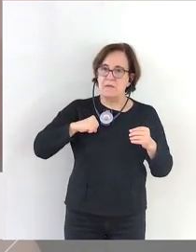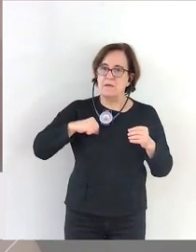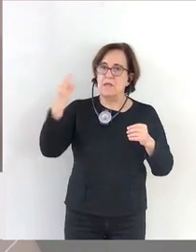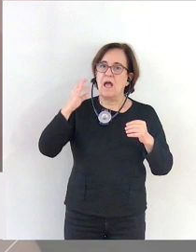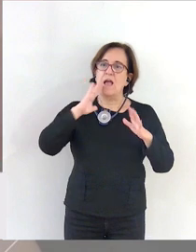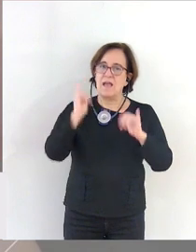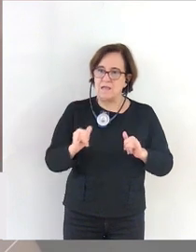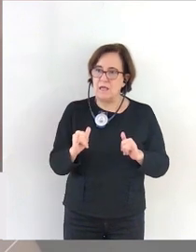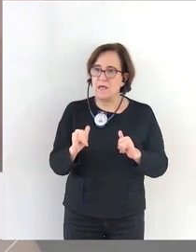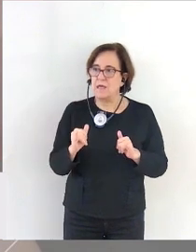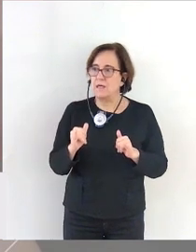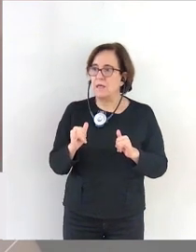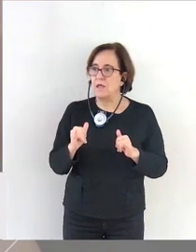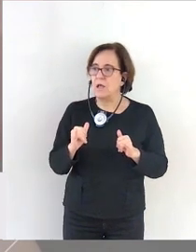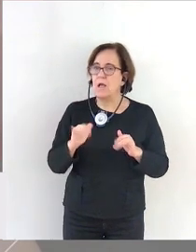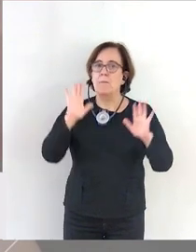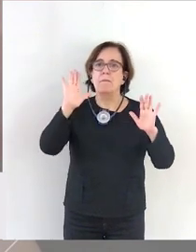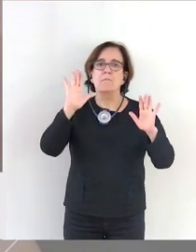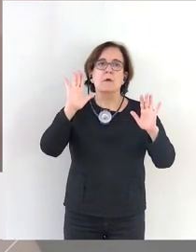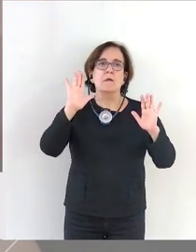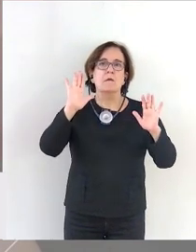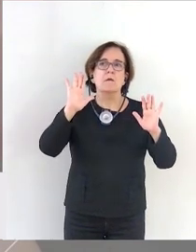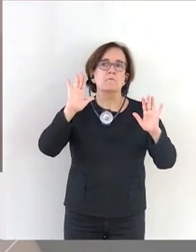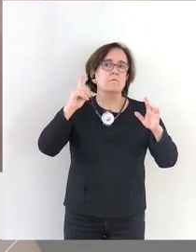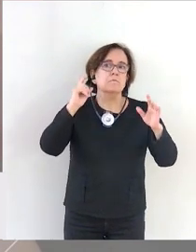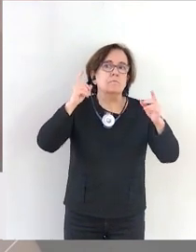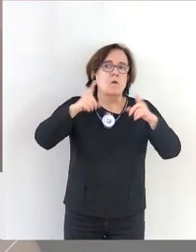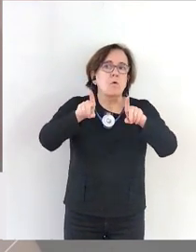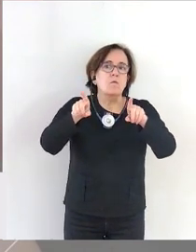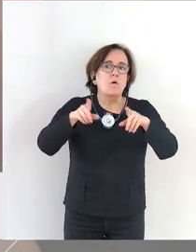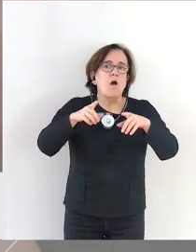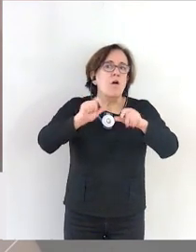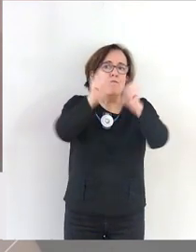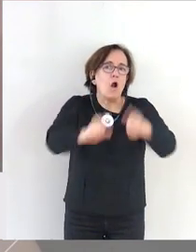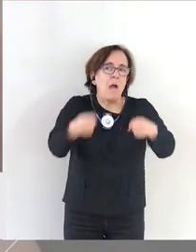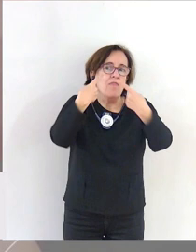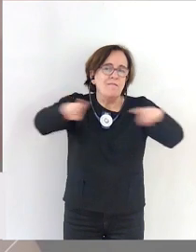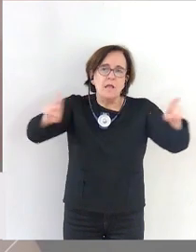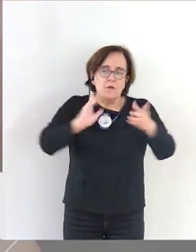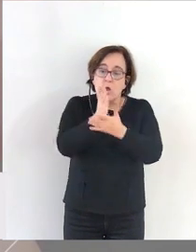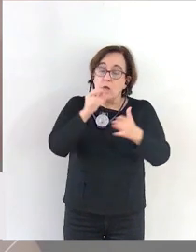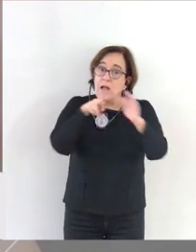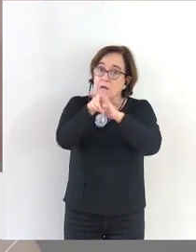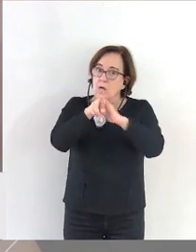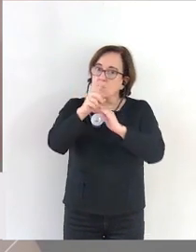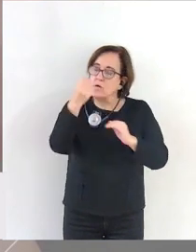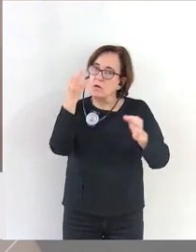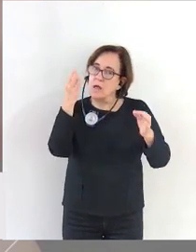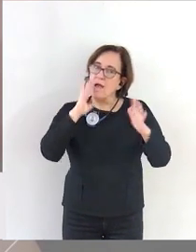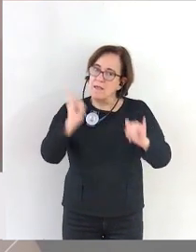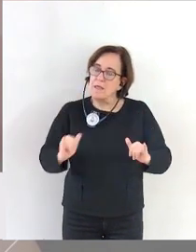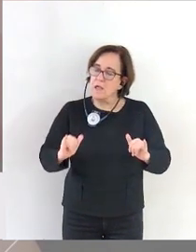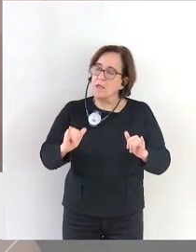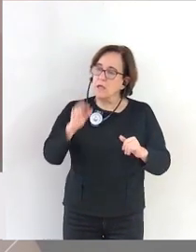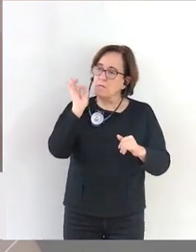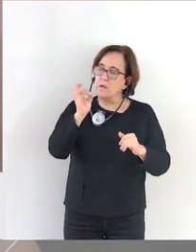energética pero no a cualquier coste sino que requiere unos recursos energéticos determinados requiere